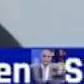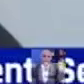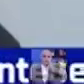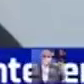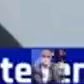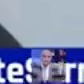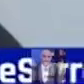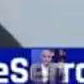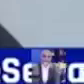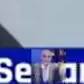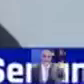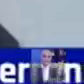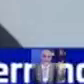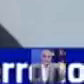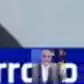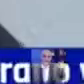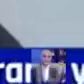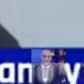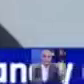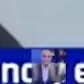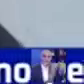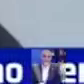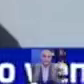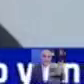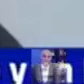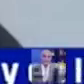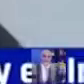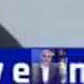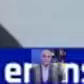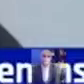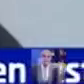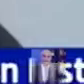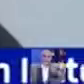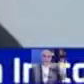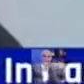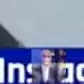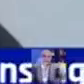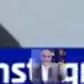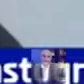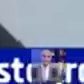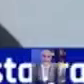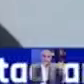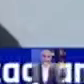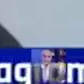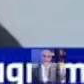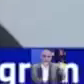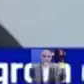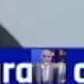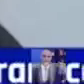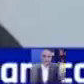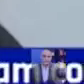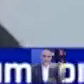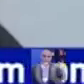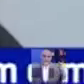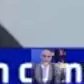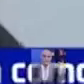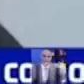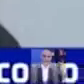está ahí para presentar casos interesantísimos de corrupción, para develar